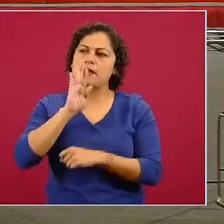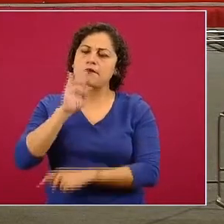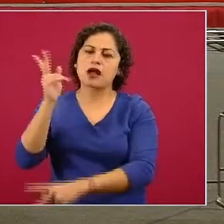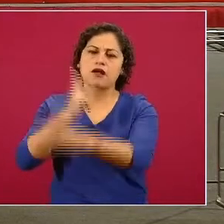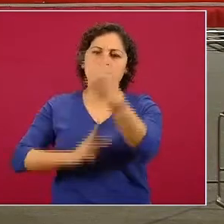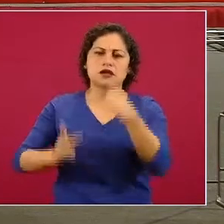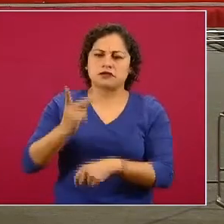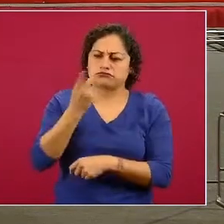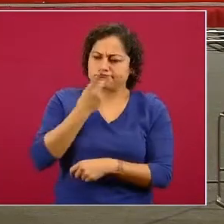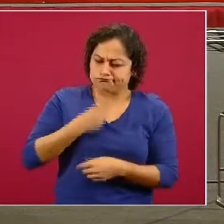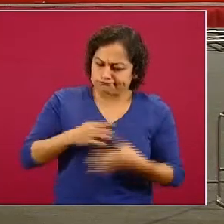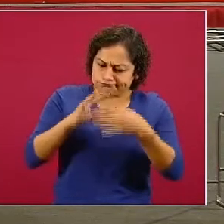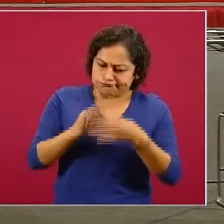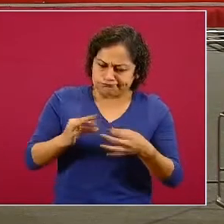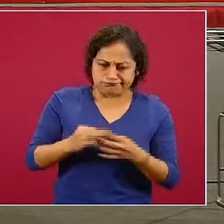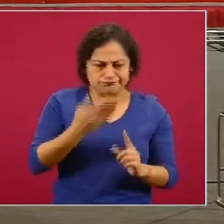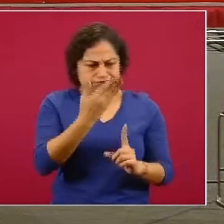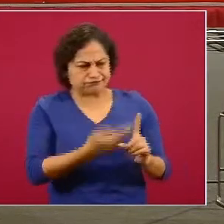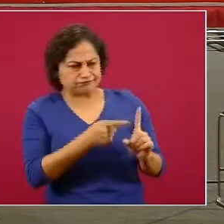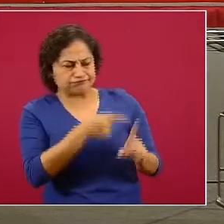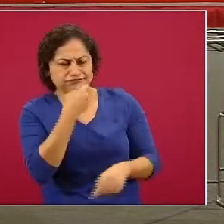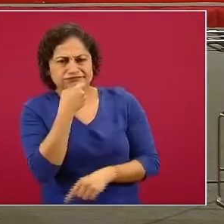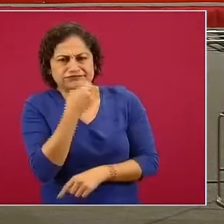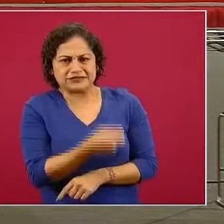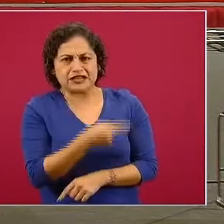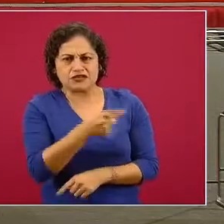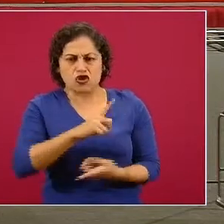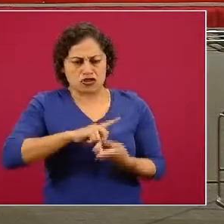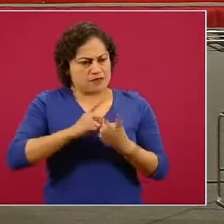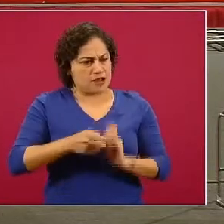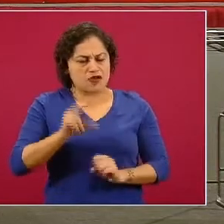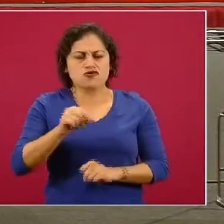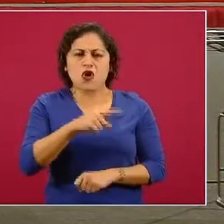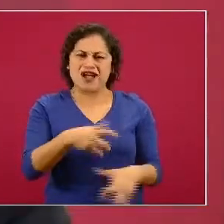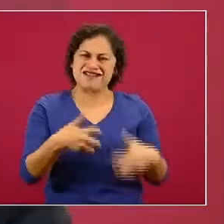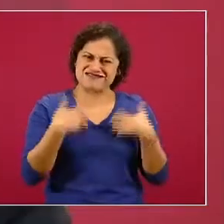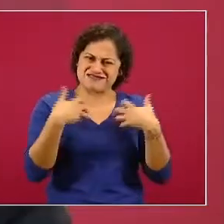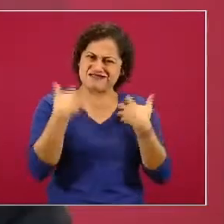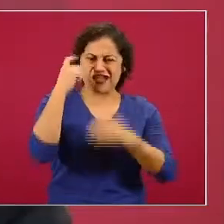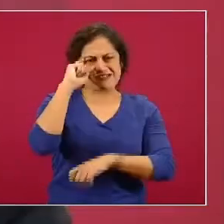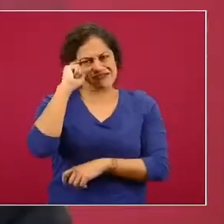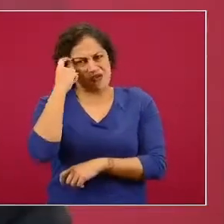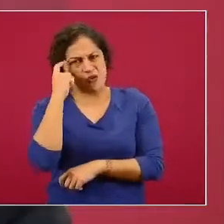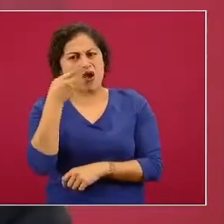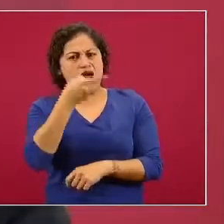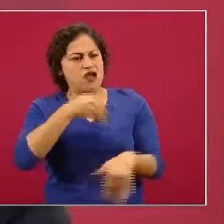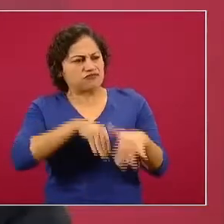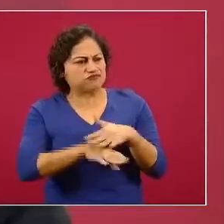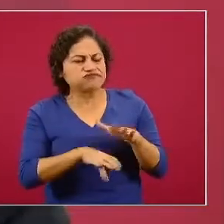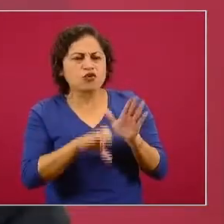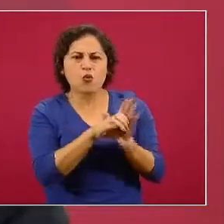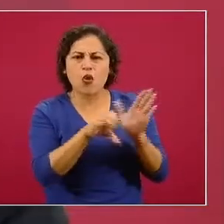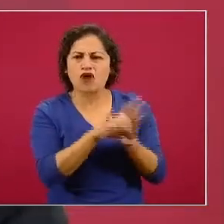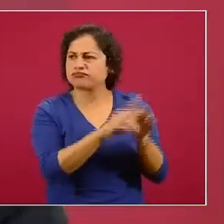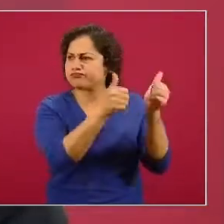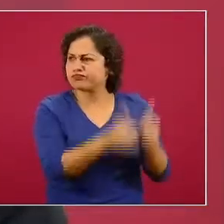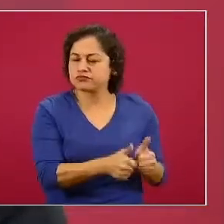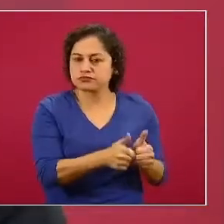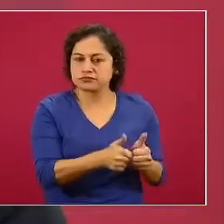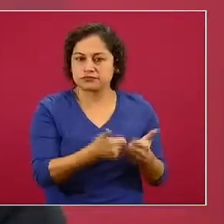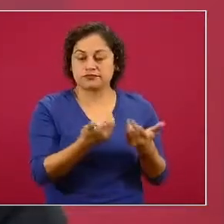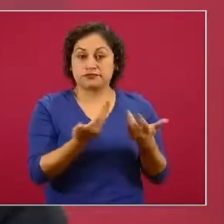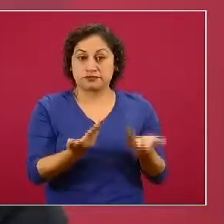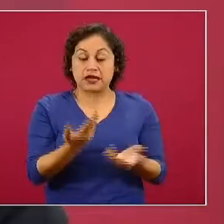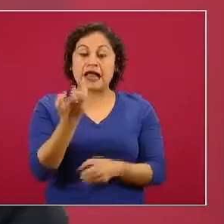este niño yo no lo veo deprimido, está enojón, está irritable y se la pasa encerrado en su recámara.